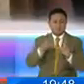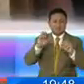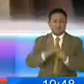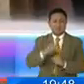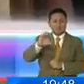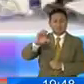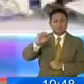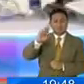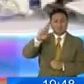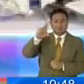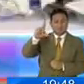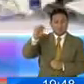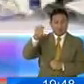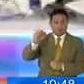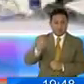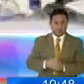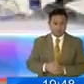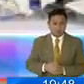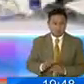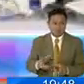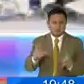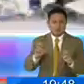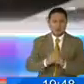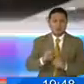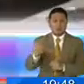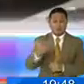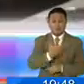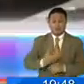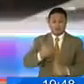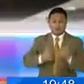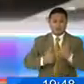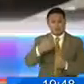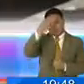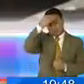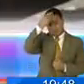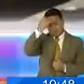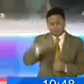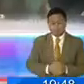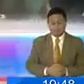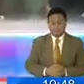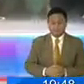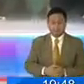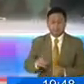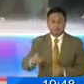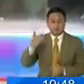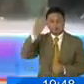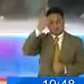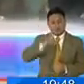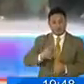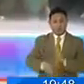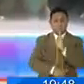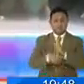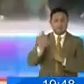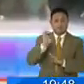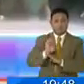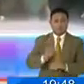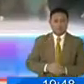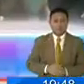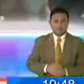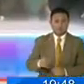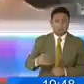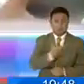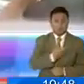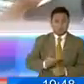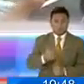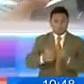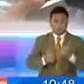declaraciones de Carlos Pareja y Anuseli sobre el candidato a la vicepresidencia, Jorge Glass Espinel, en las decisiones de la estatal Petroecuador. El